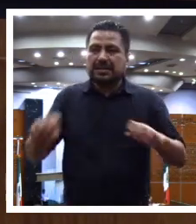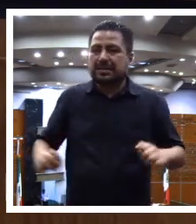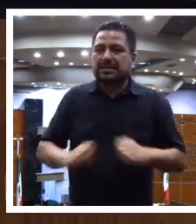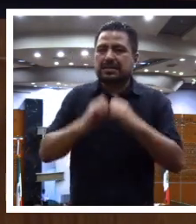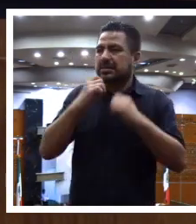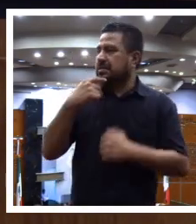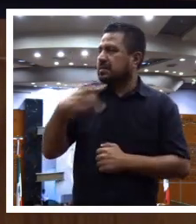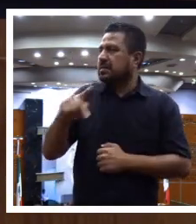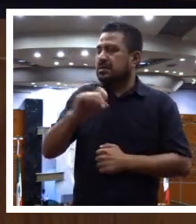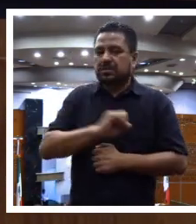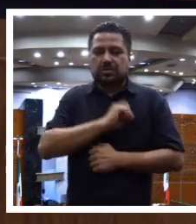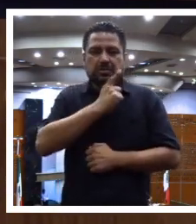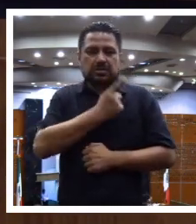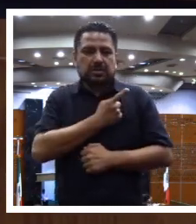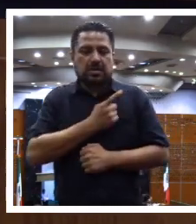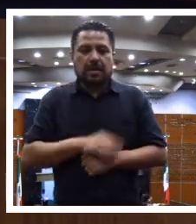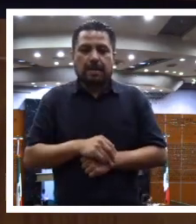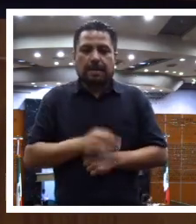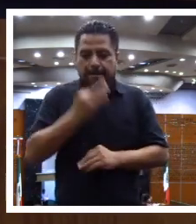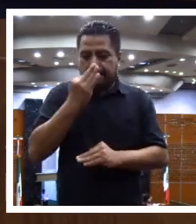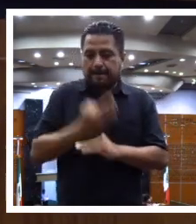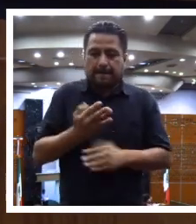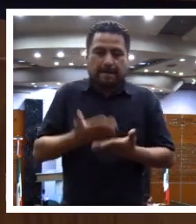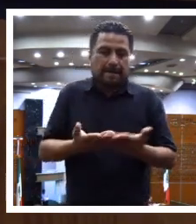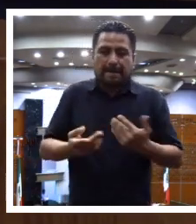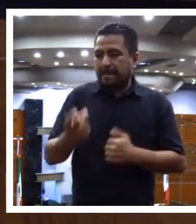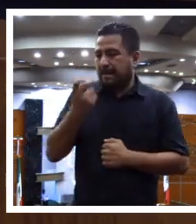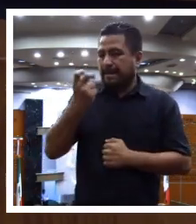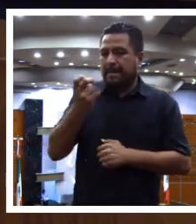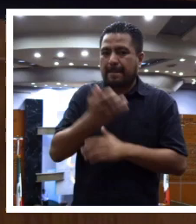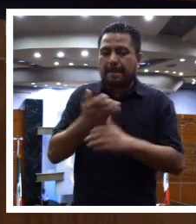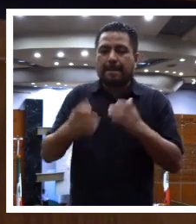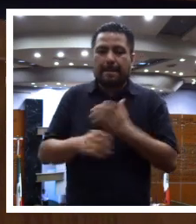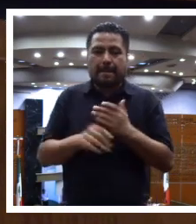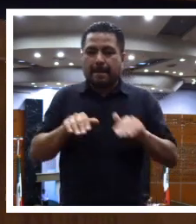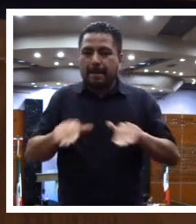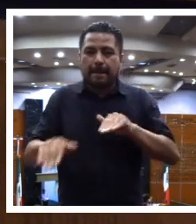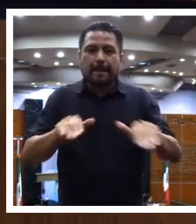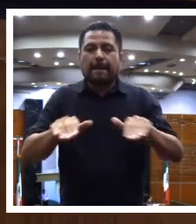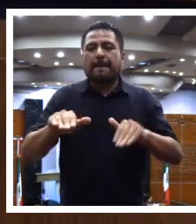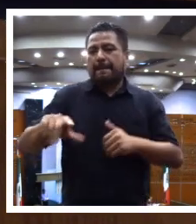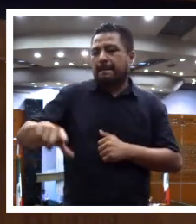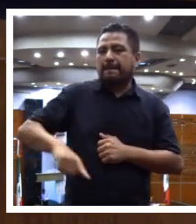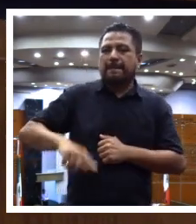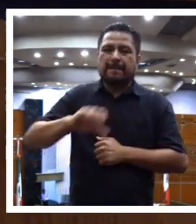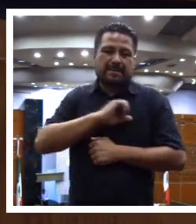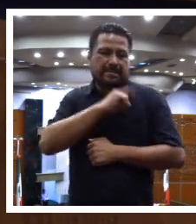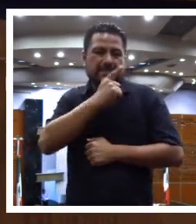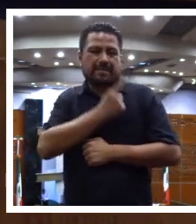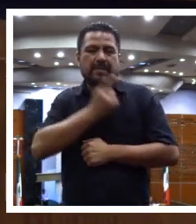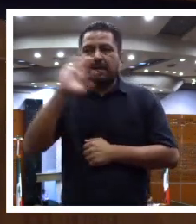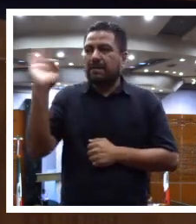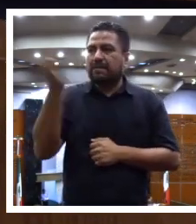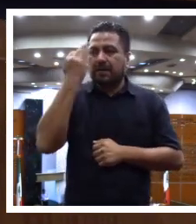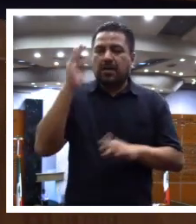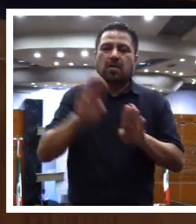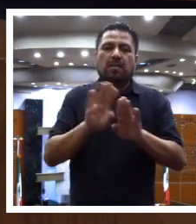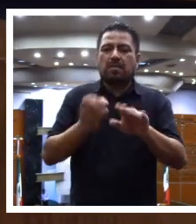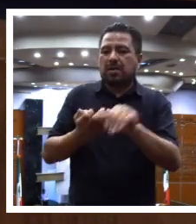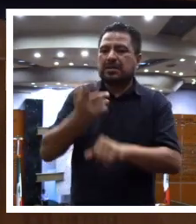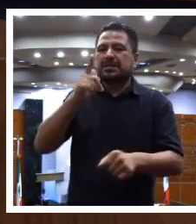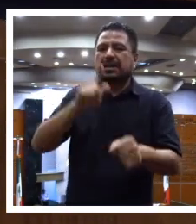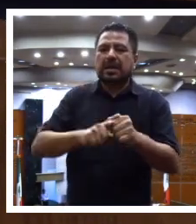su salud. En estas circunstancias, hago un llamado a las autoridades de salud, tanto federales como